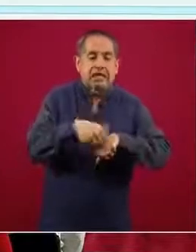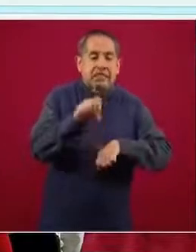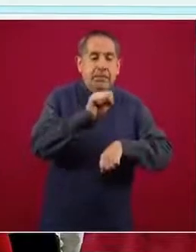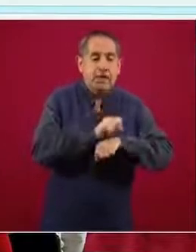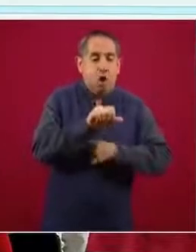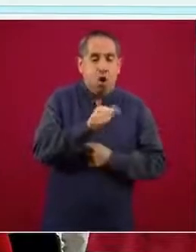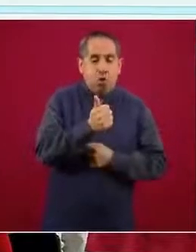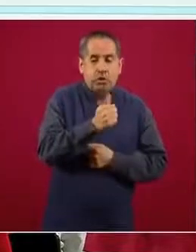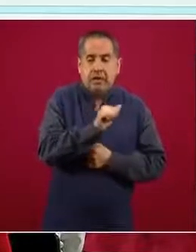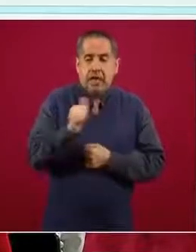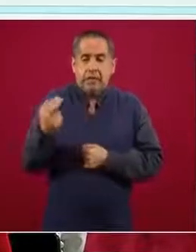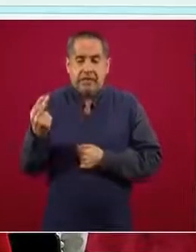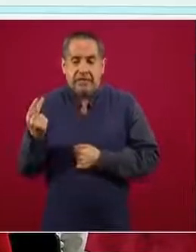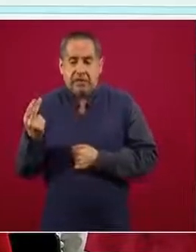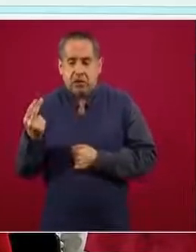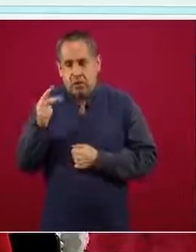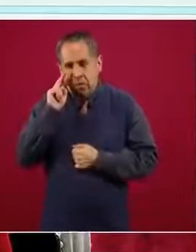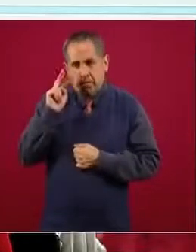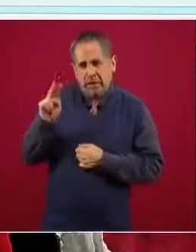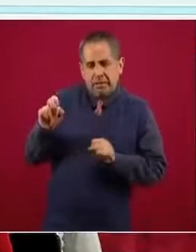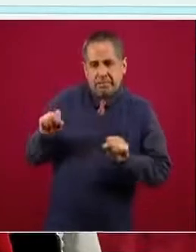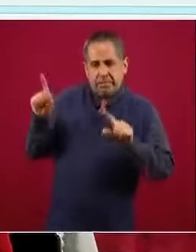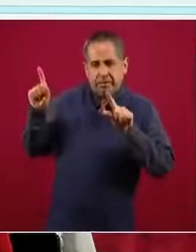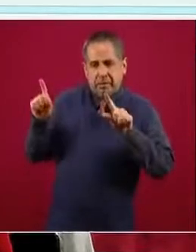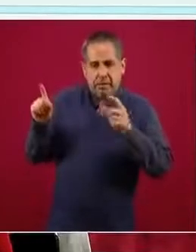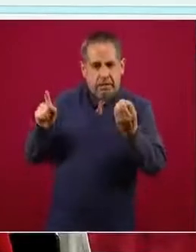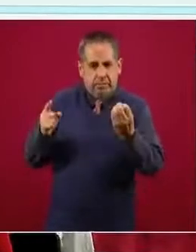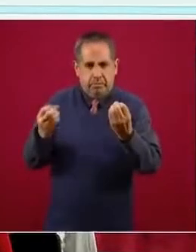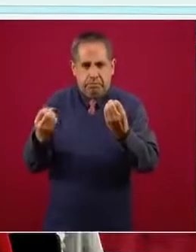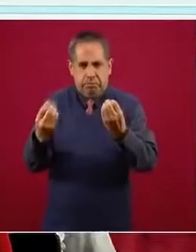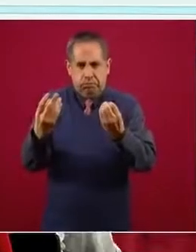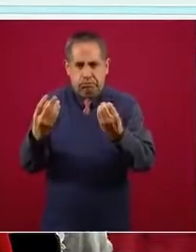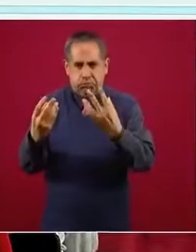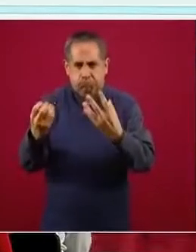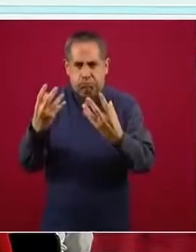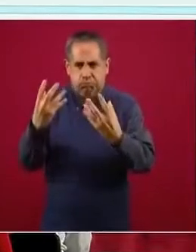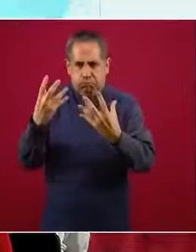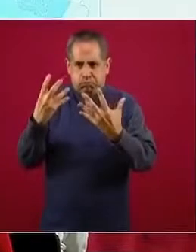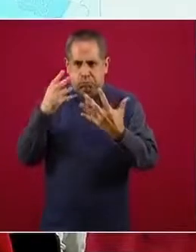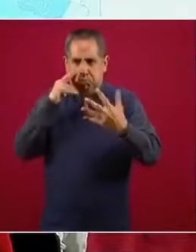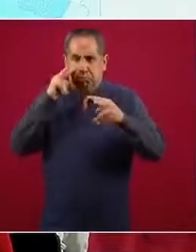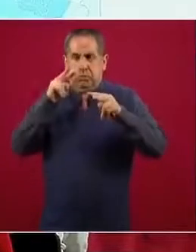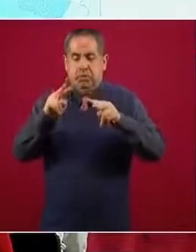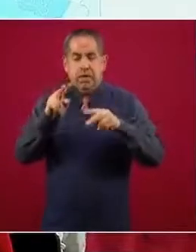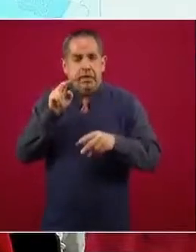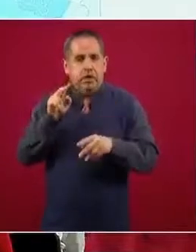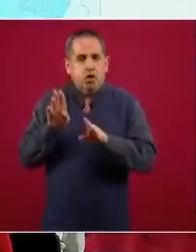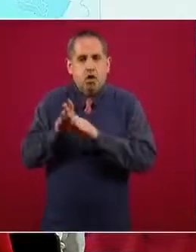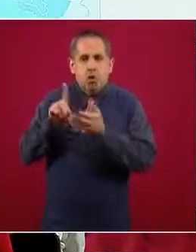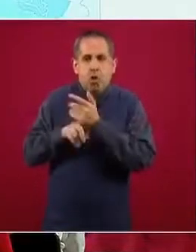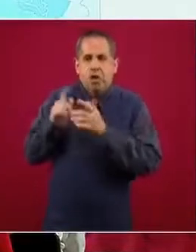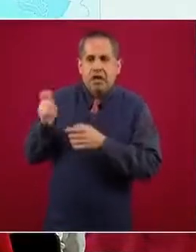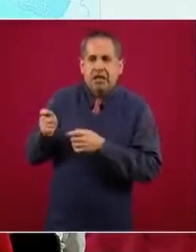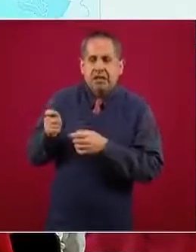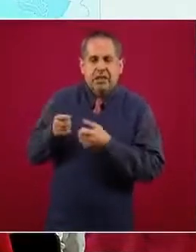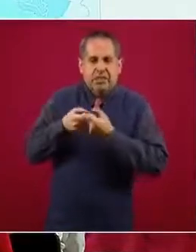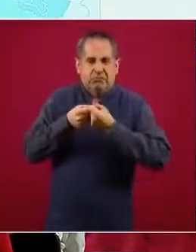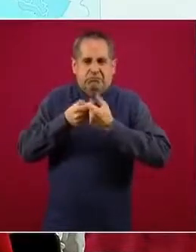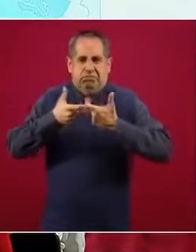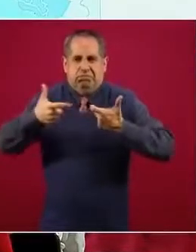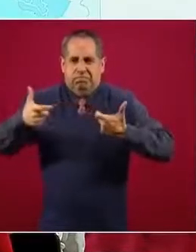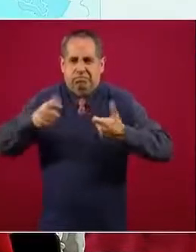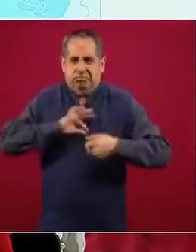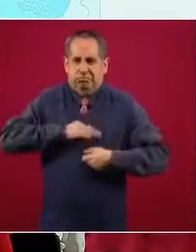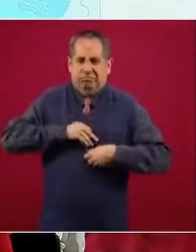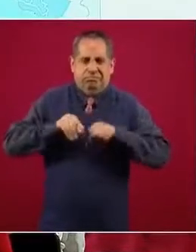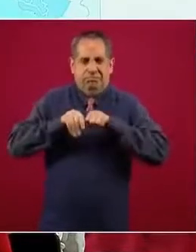la 25. Y la animación lo que nos va a permitir es ver precisamente esta dispersión